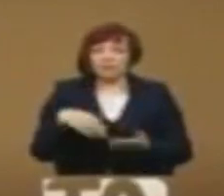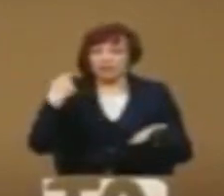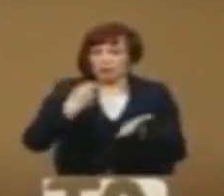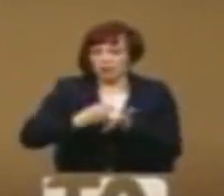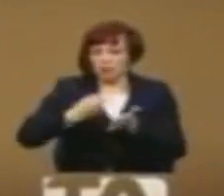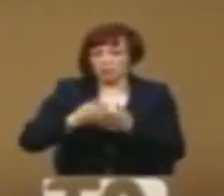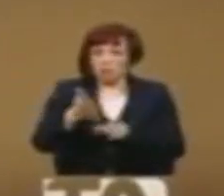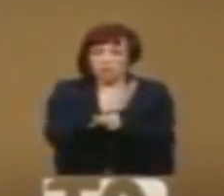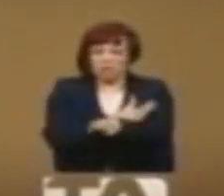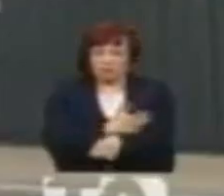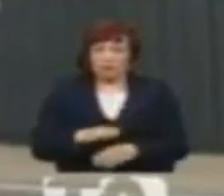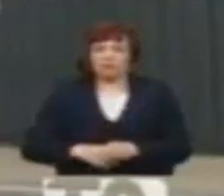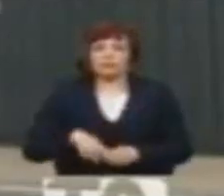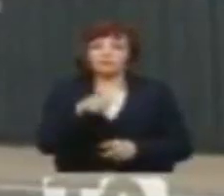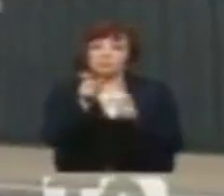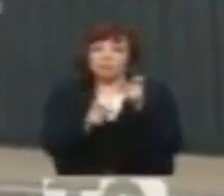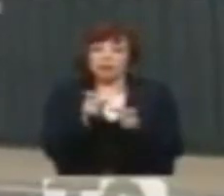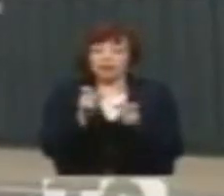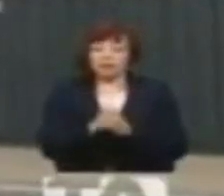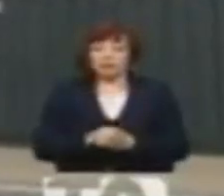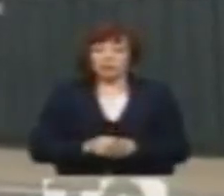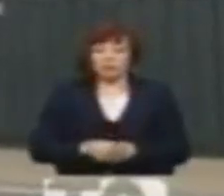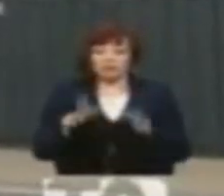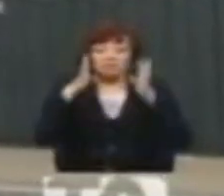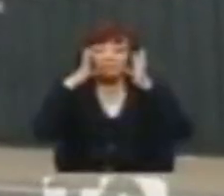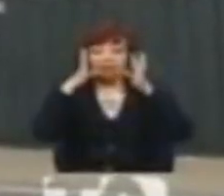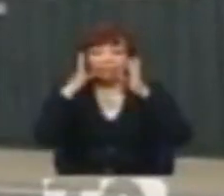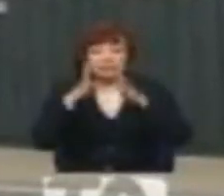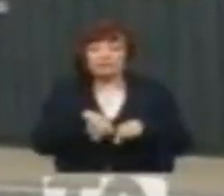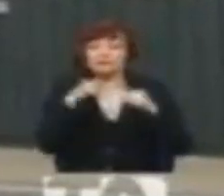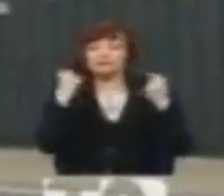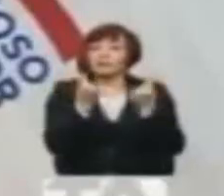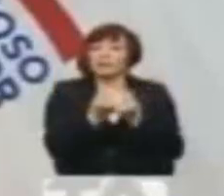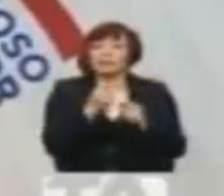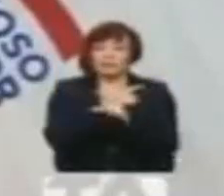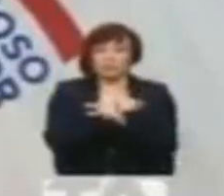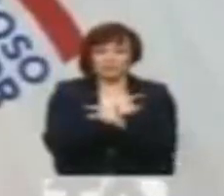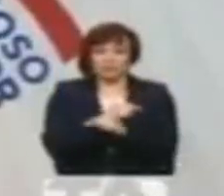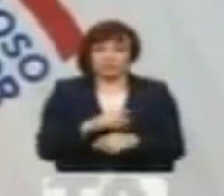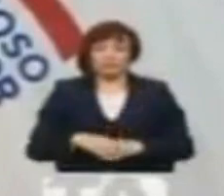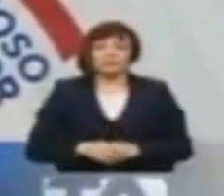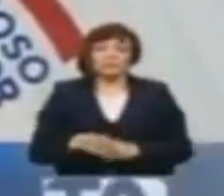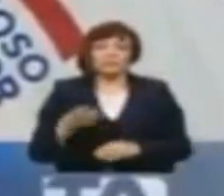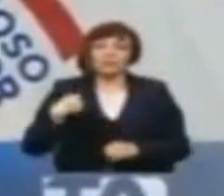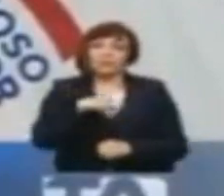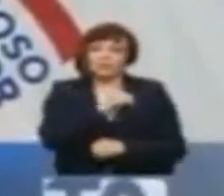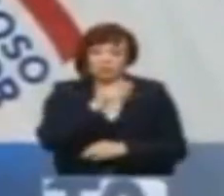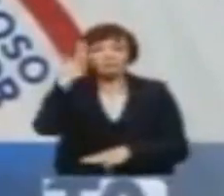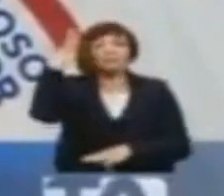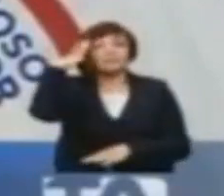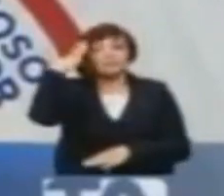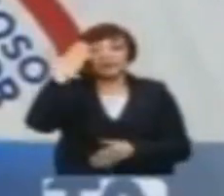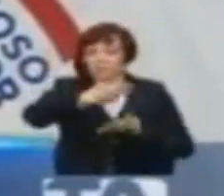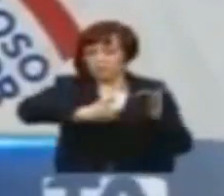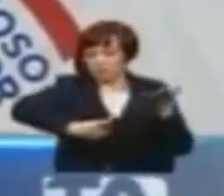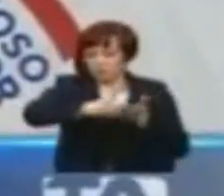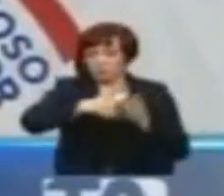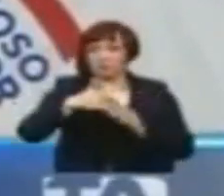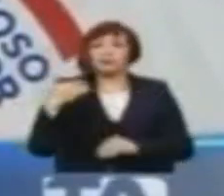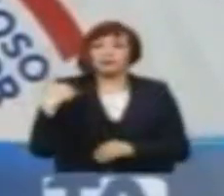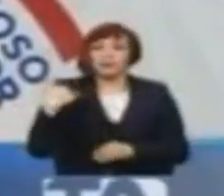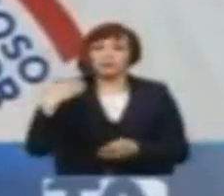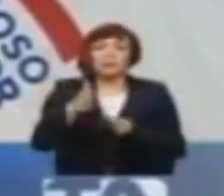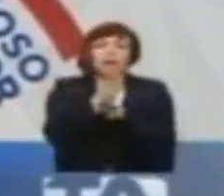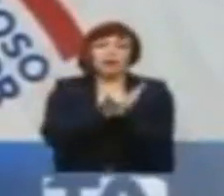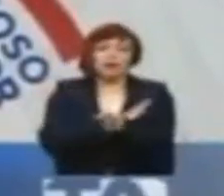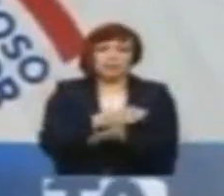y a buen precio seguidores para la cuenta del contencioso electoral en Twitter. Tenemos los reportes de pagos con una tarjeta